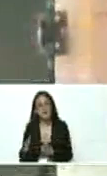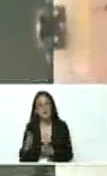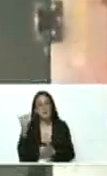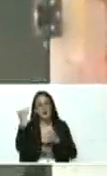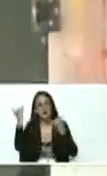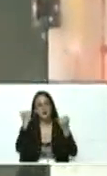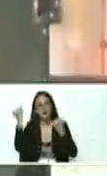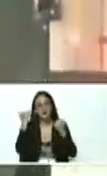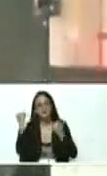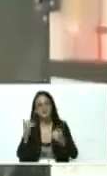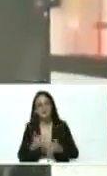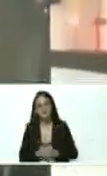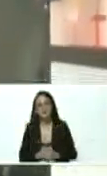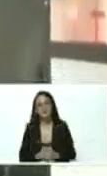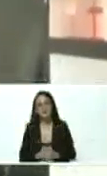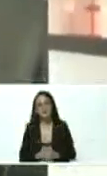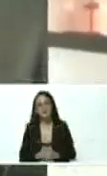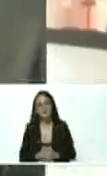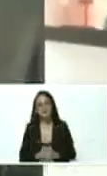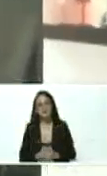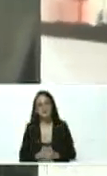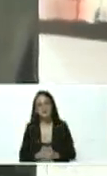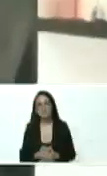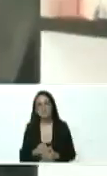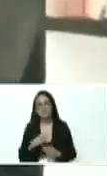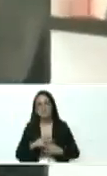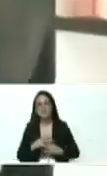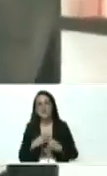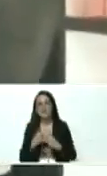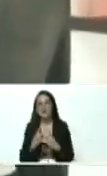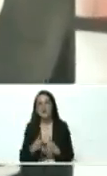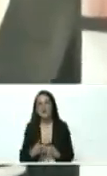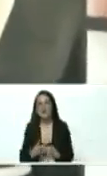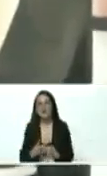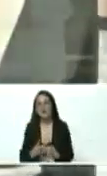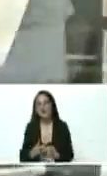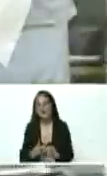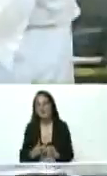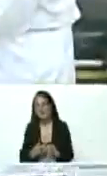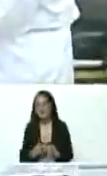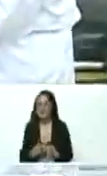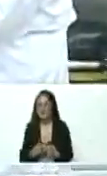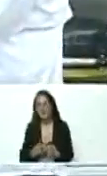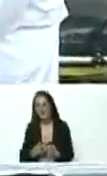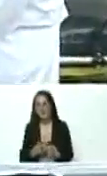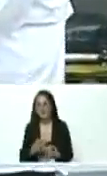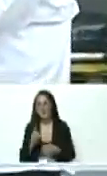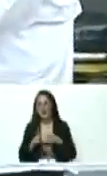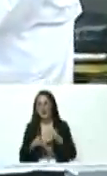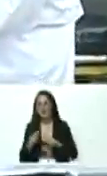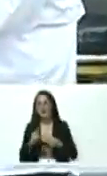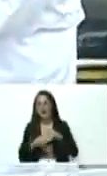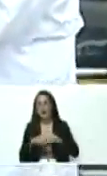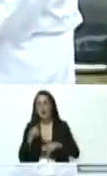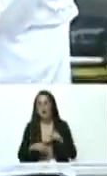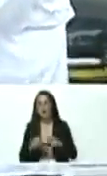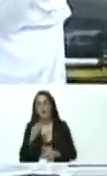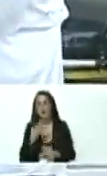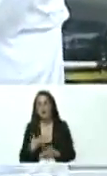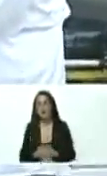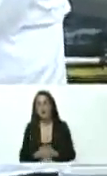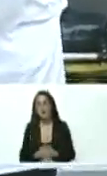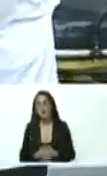creatividad y el poner la voluntad, el esfuerzo, las ganas de hacer las cosas bien. Además, hacer las cosas